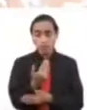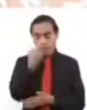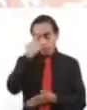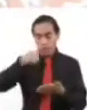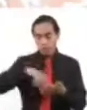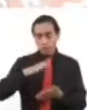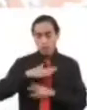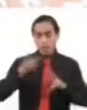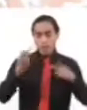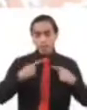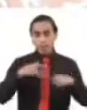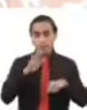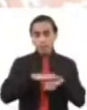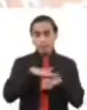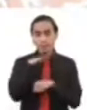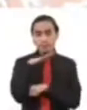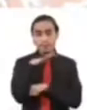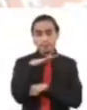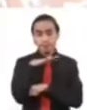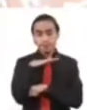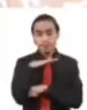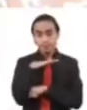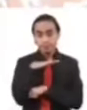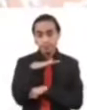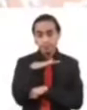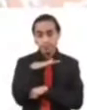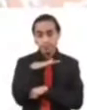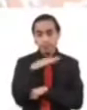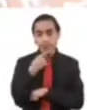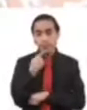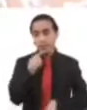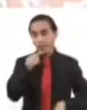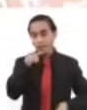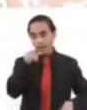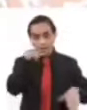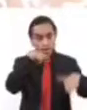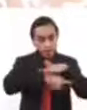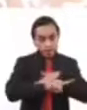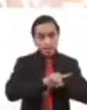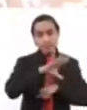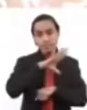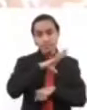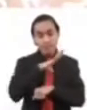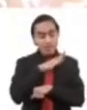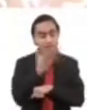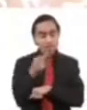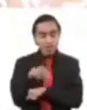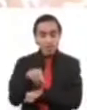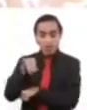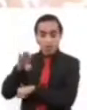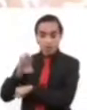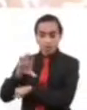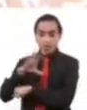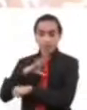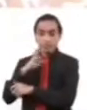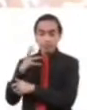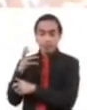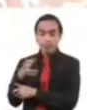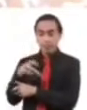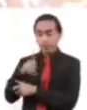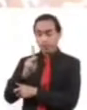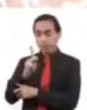creo que soy la persona que más este quejas tiene ante el instituto y No